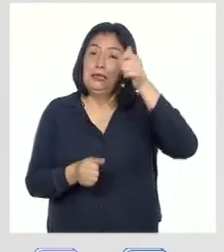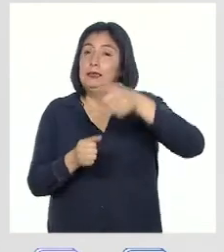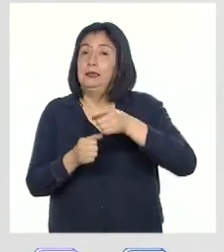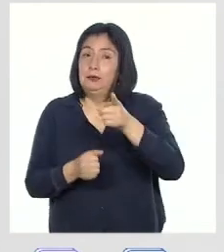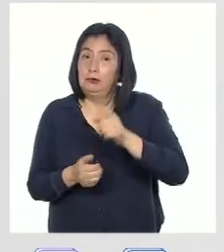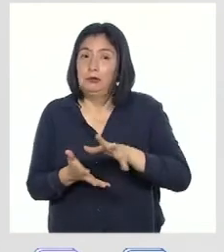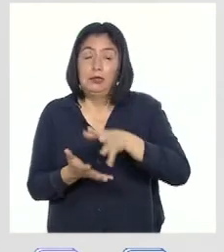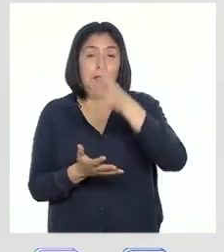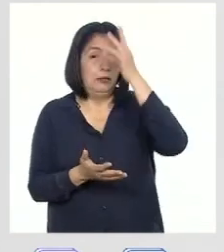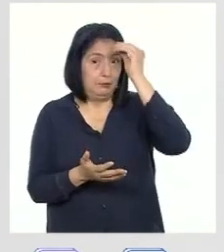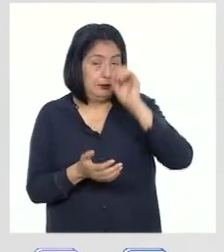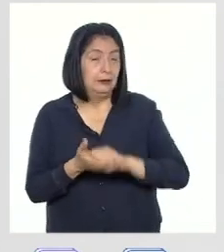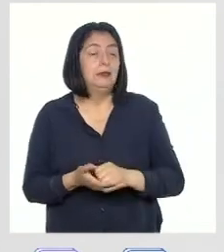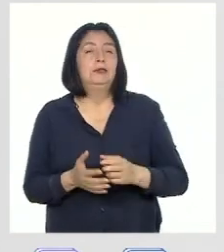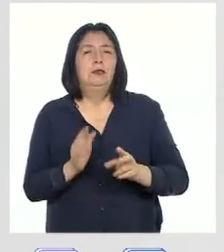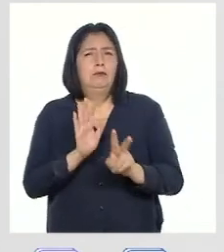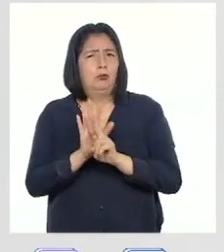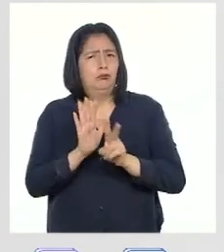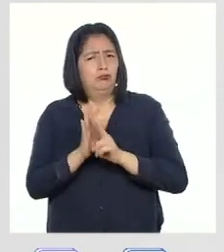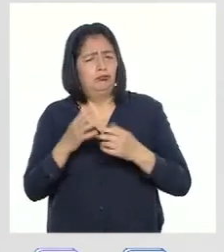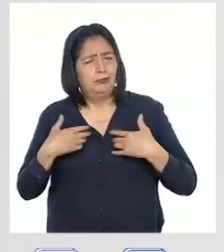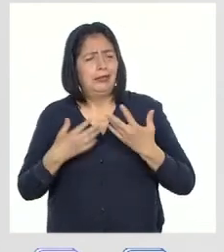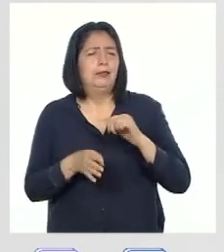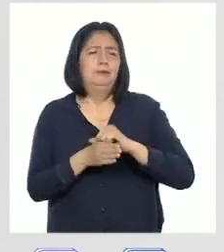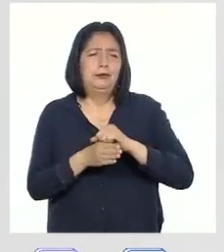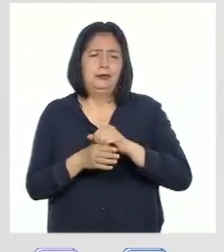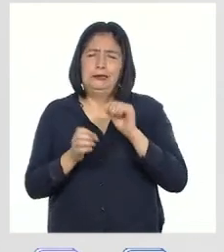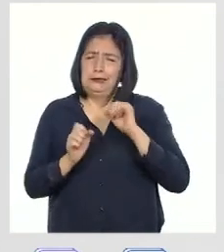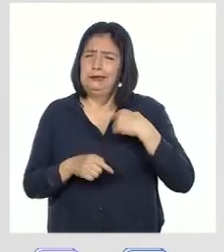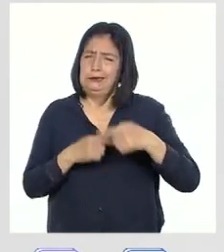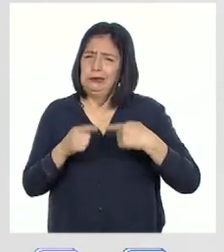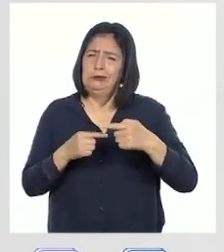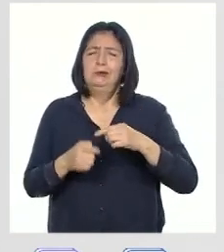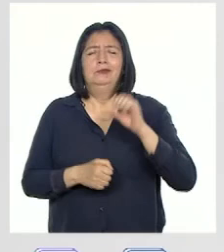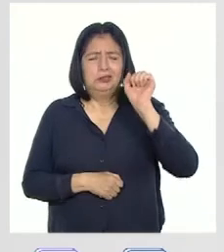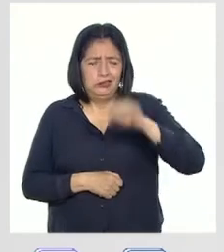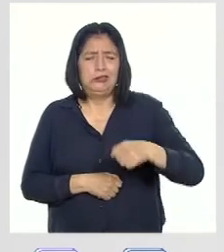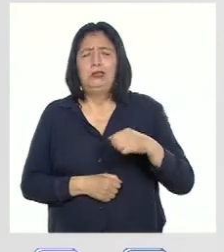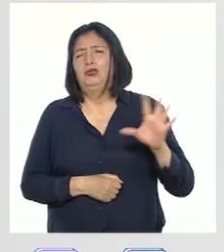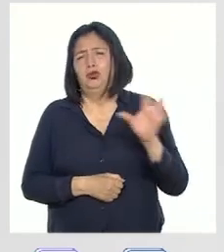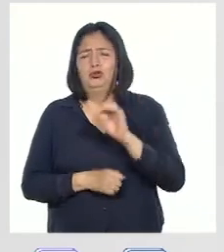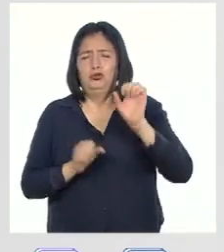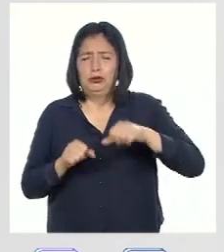recuerden, aprender requiere voluntad y práctica constante. Todos